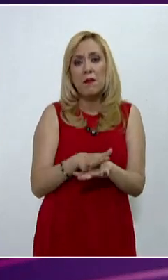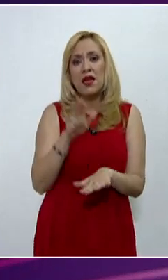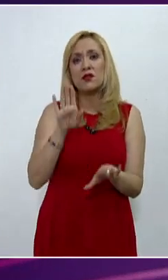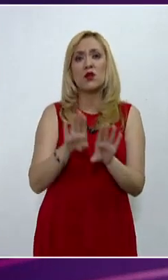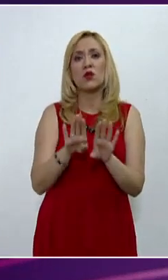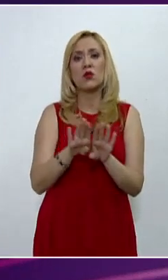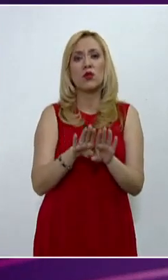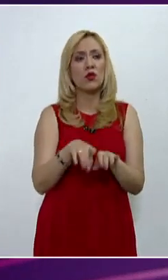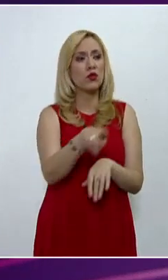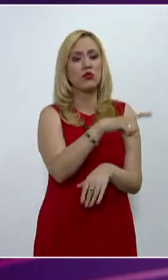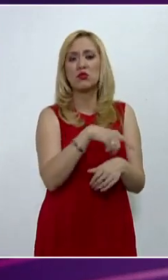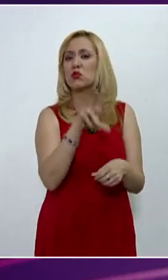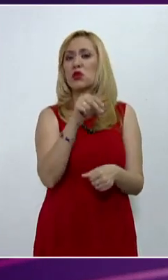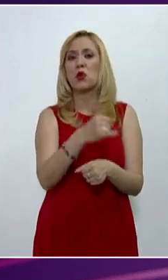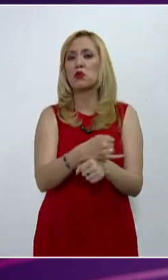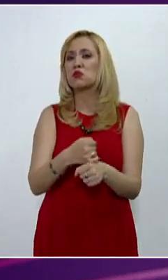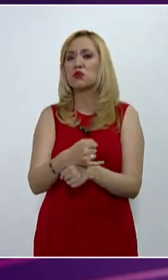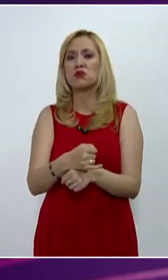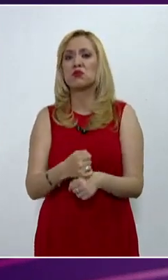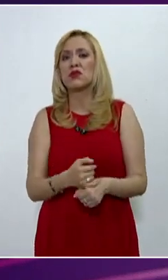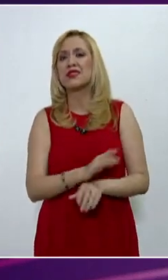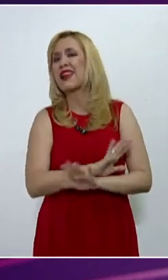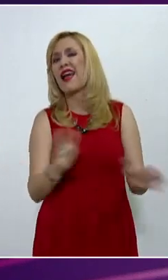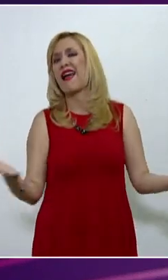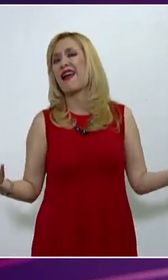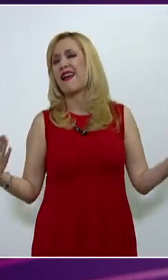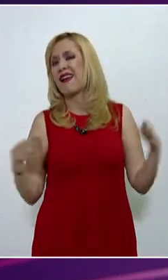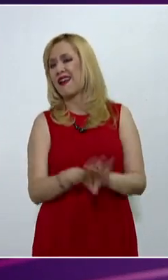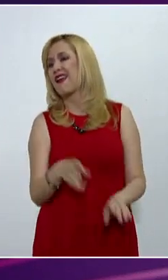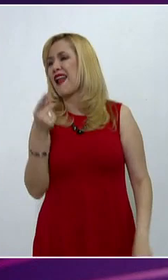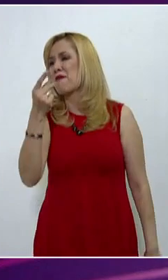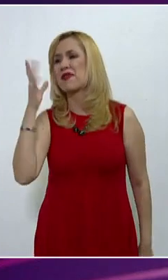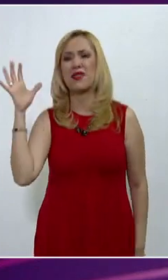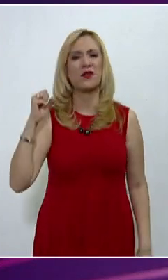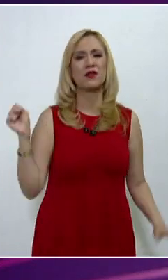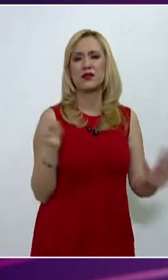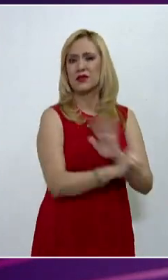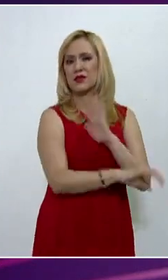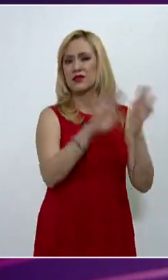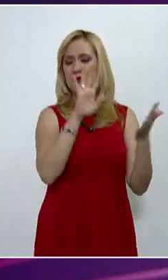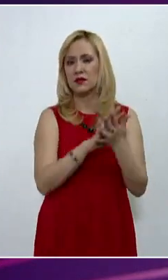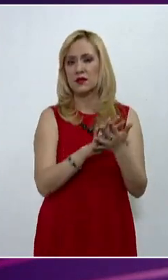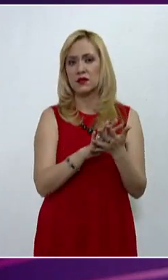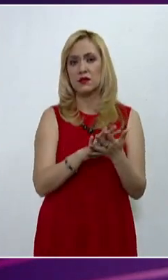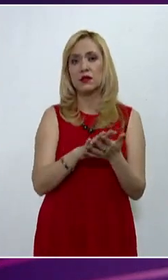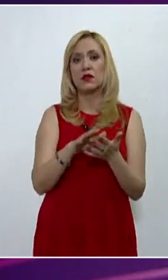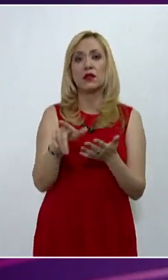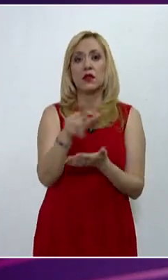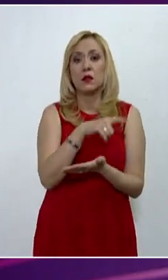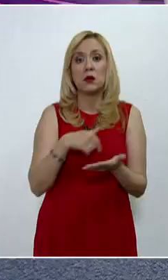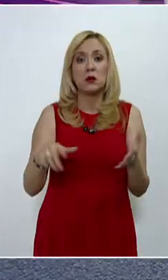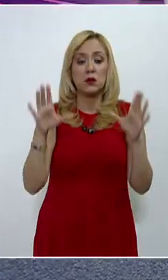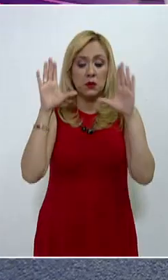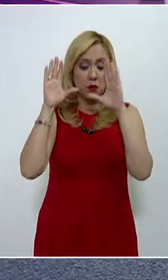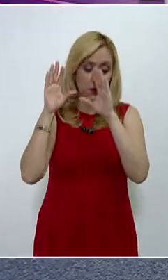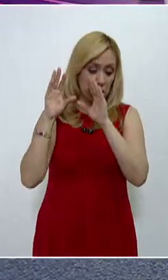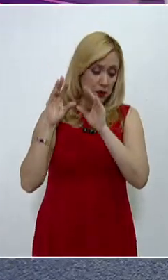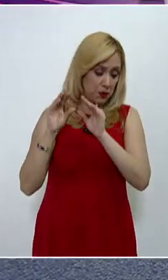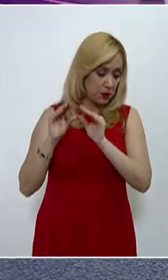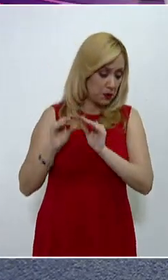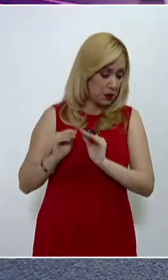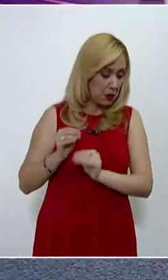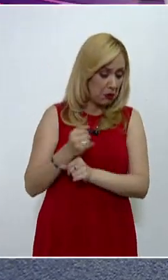capacidades de investigación criminal. Y si en este tipo de delitos se adormecen esas capacidades, lo